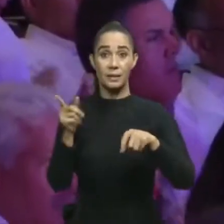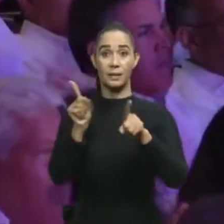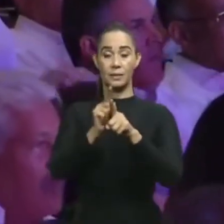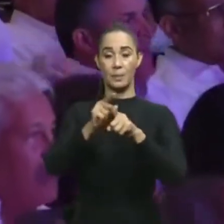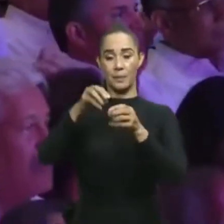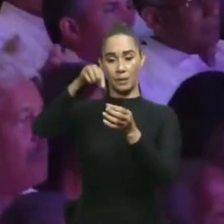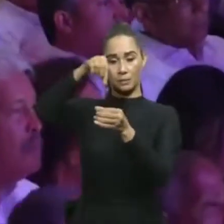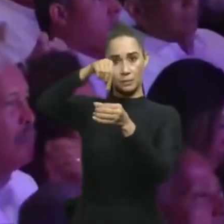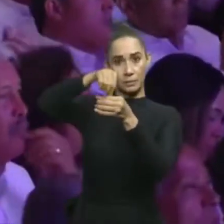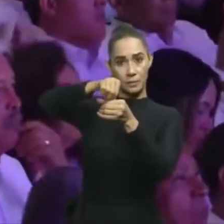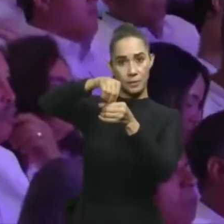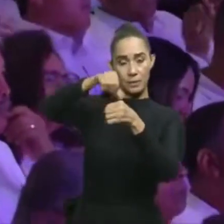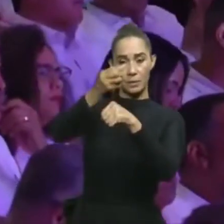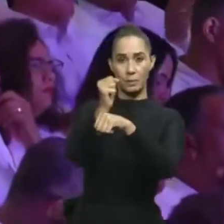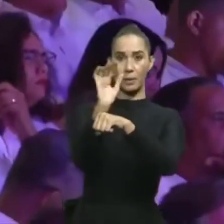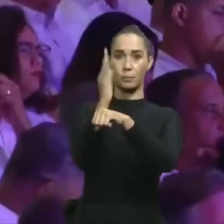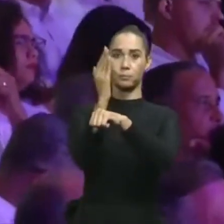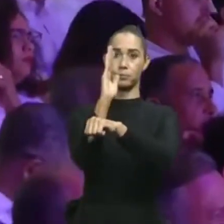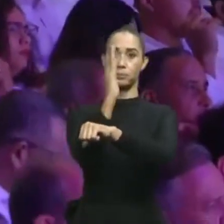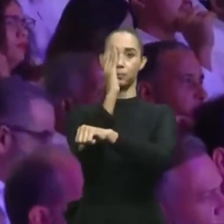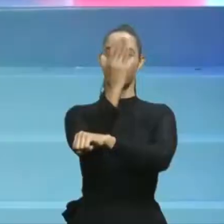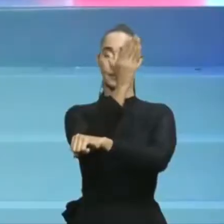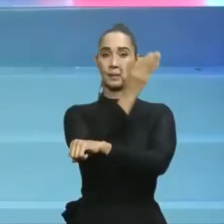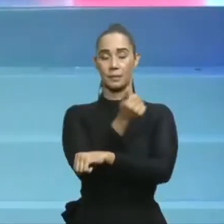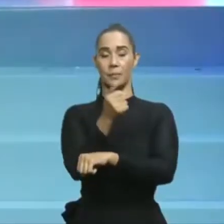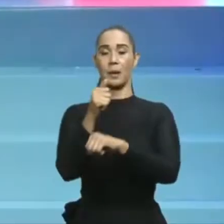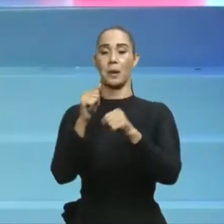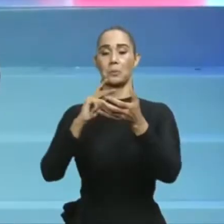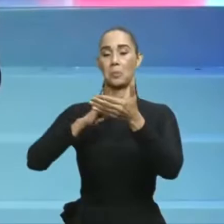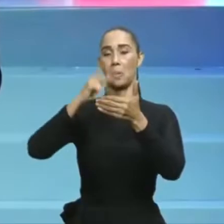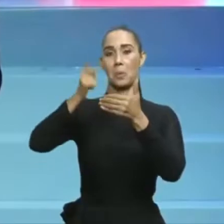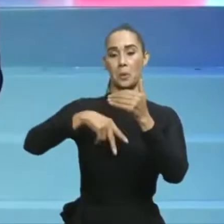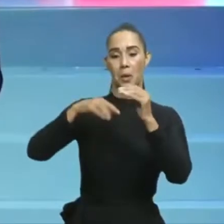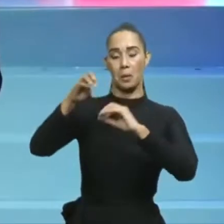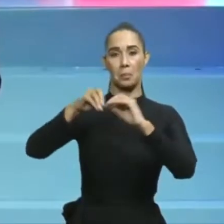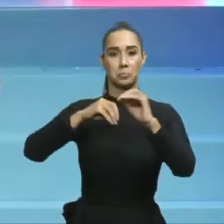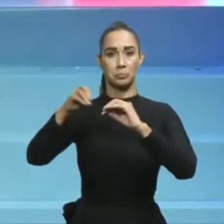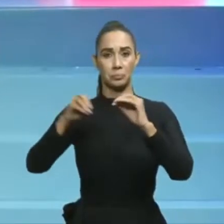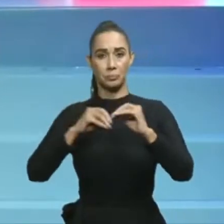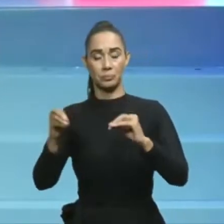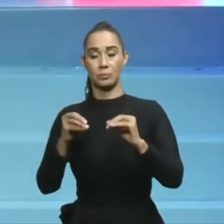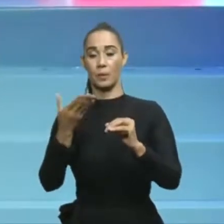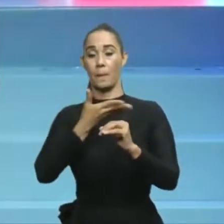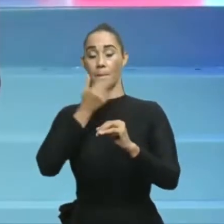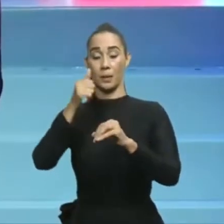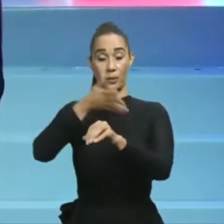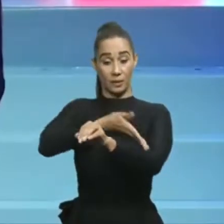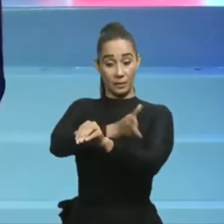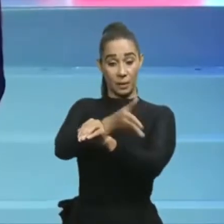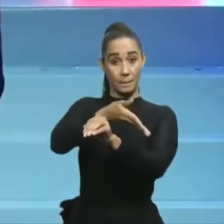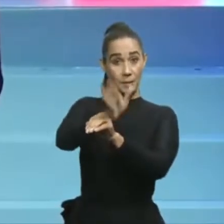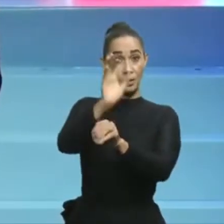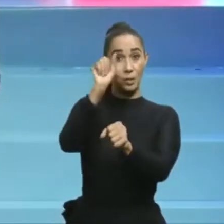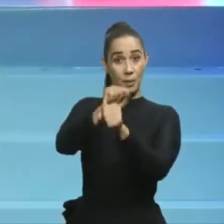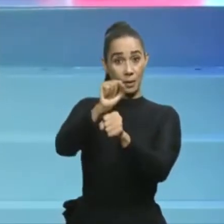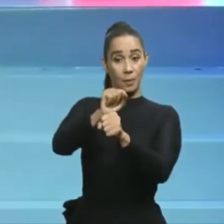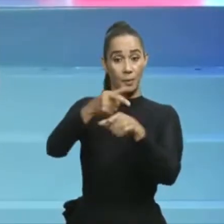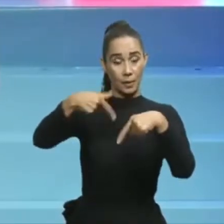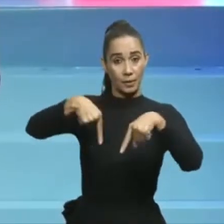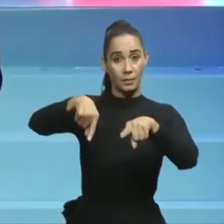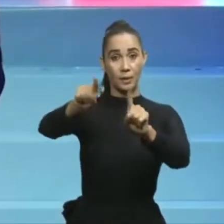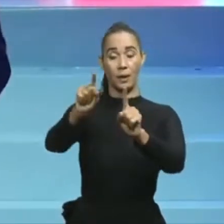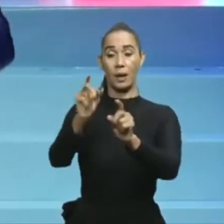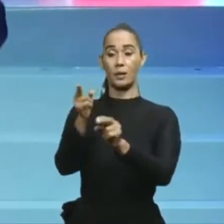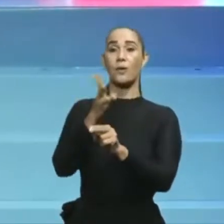semillas mejoradas los programas de comercialización mejoramiento de las infraestructuras de caminos mantenimiento de sistemas de irrigación